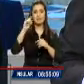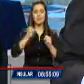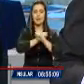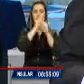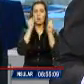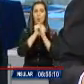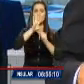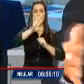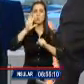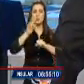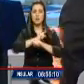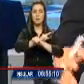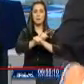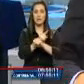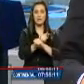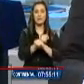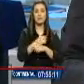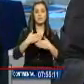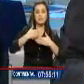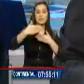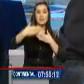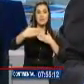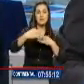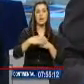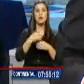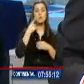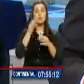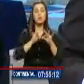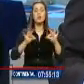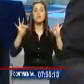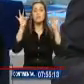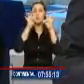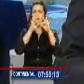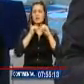con 55 minutos, nos tuvimos que extender debido a lo importante, a lo dramático de este diálogo.